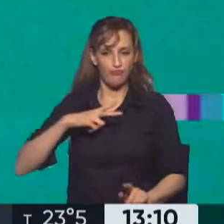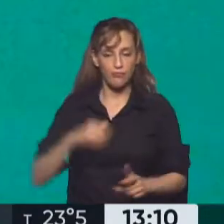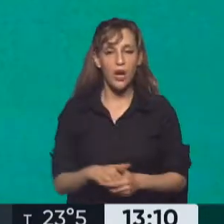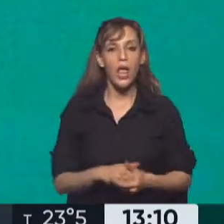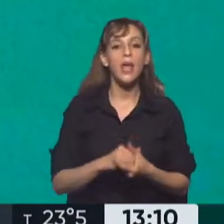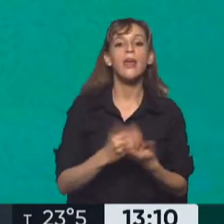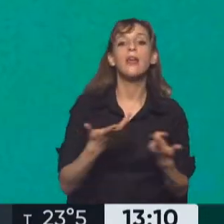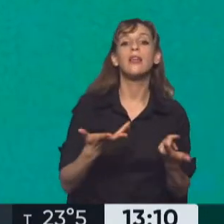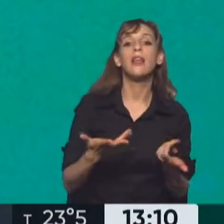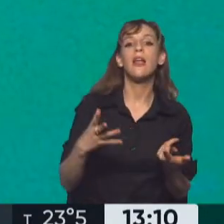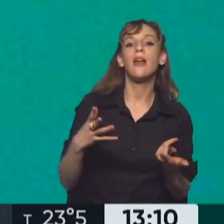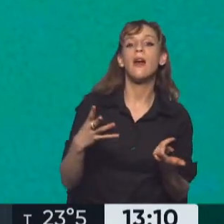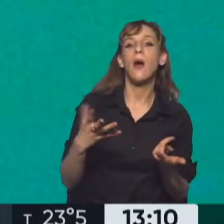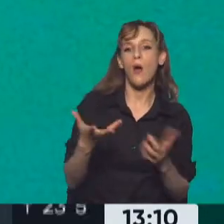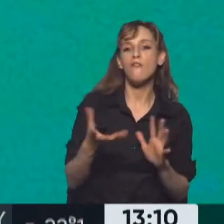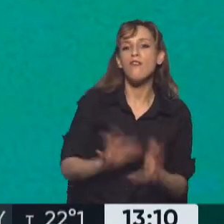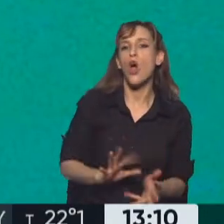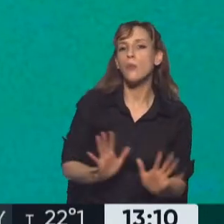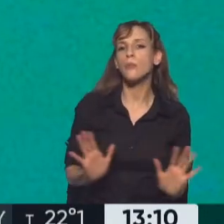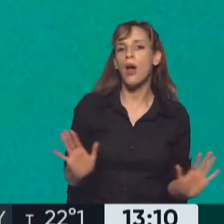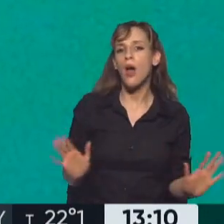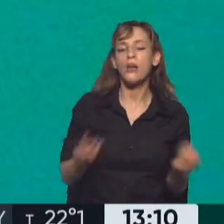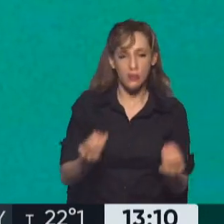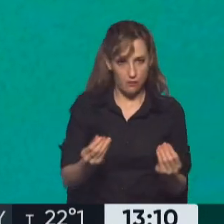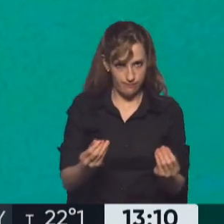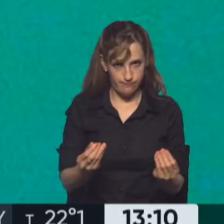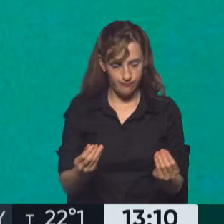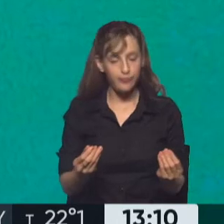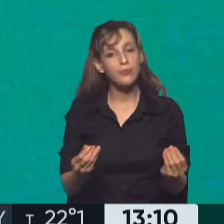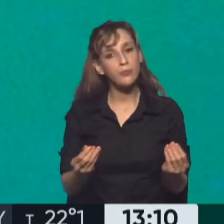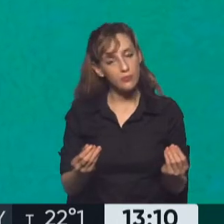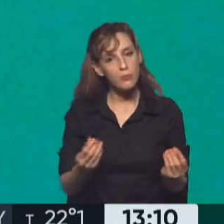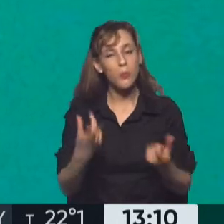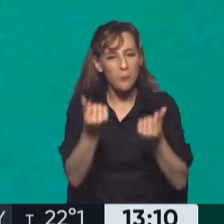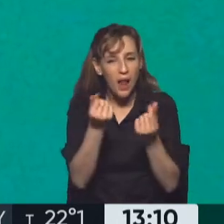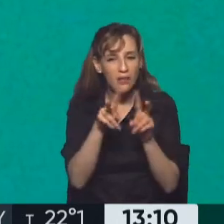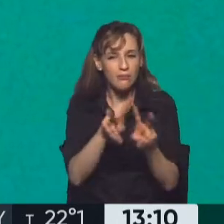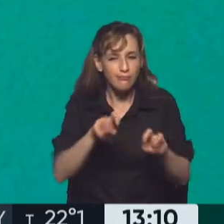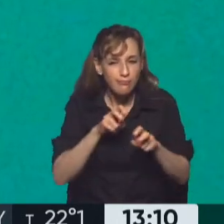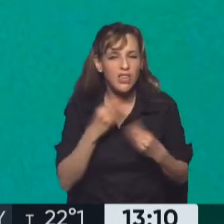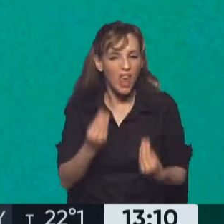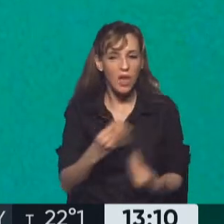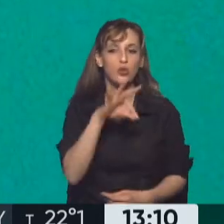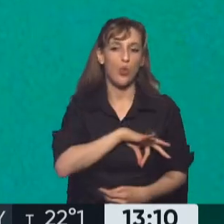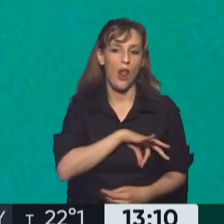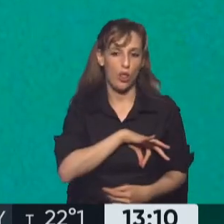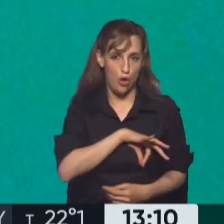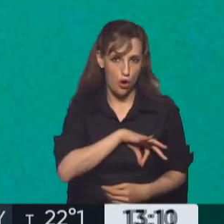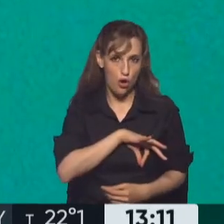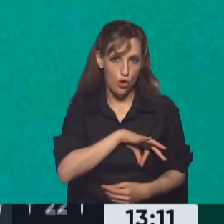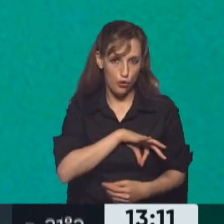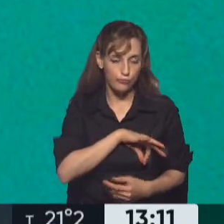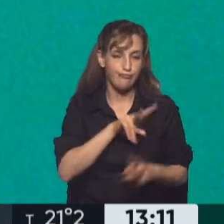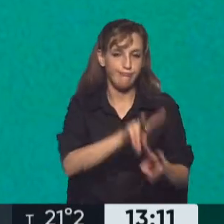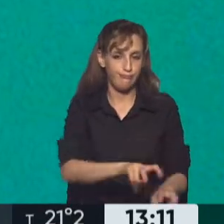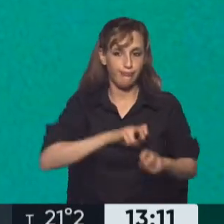la riqueza es el stock, me puse en economista. Los ingresos es, por ejemplo, el salario. El salario es un ingreso, ¿no? Vos cobrás